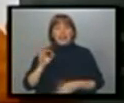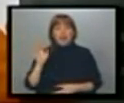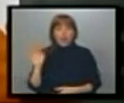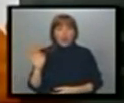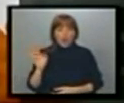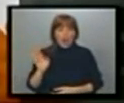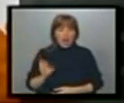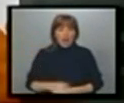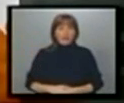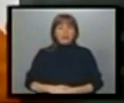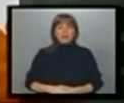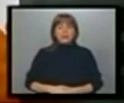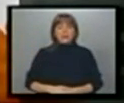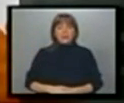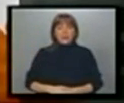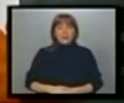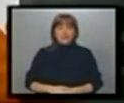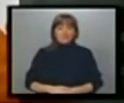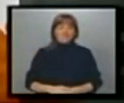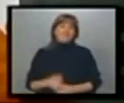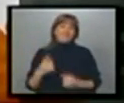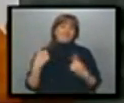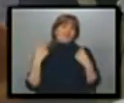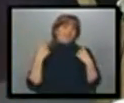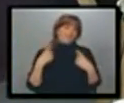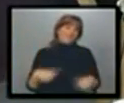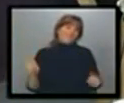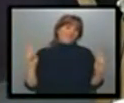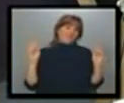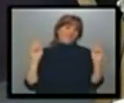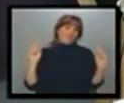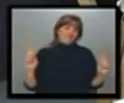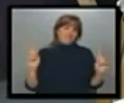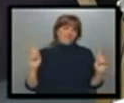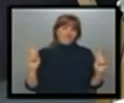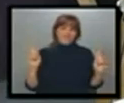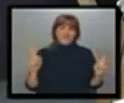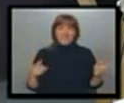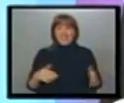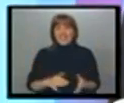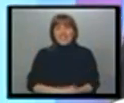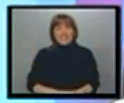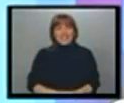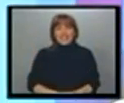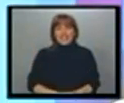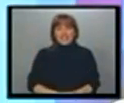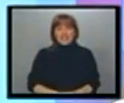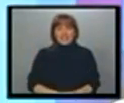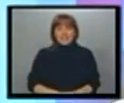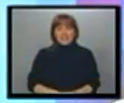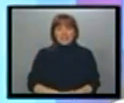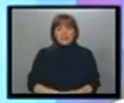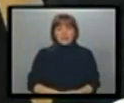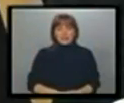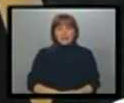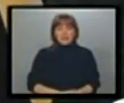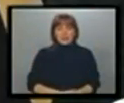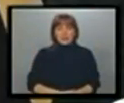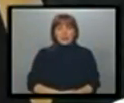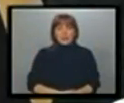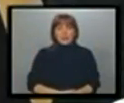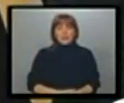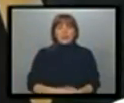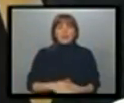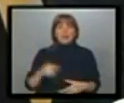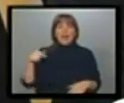de dólar. Hay una disparidad enorme, no solamente en lo que es el precio de gasoil, uh-huh, sino en lo que aporta cada uno de estos